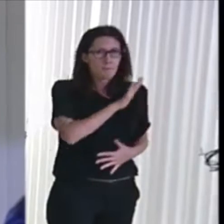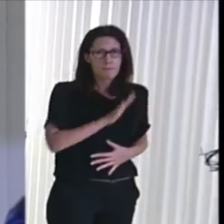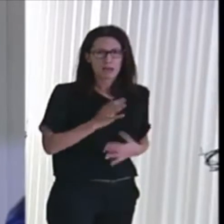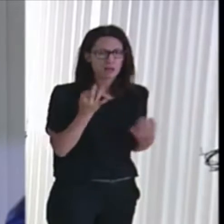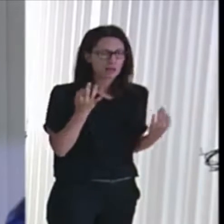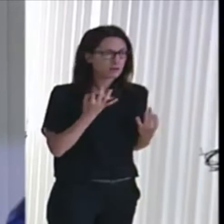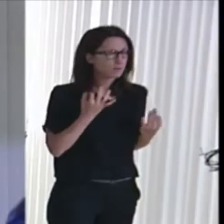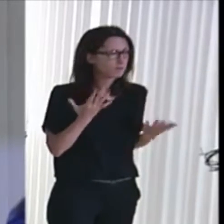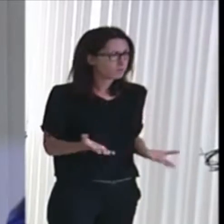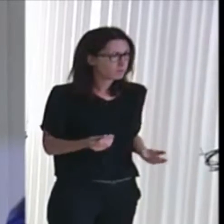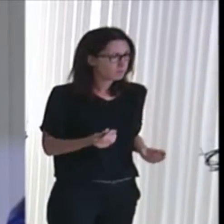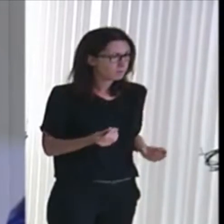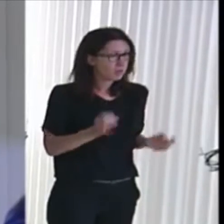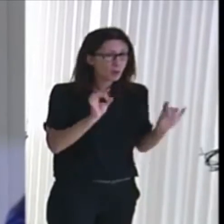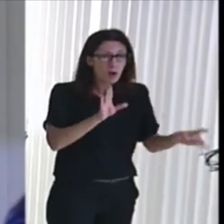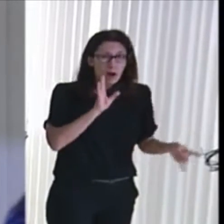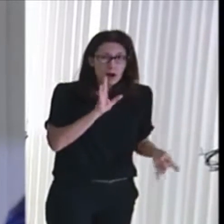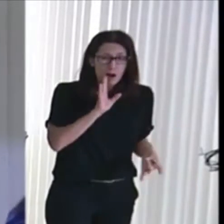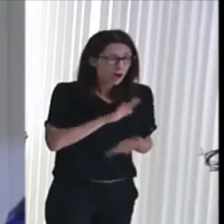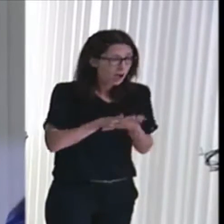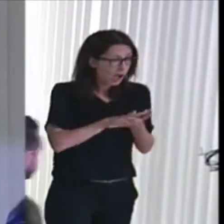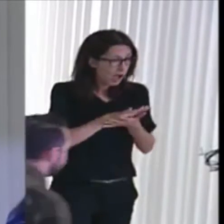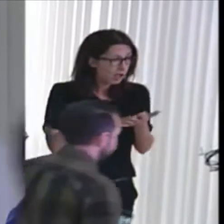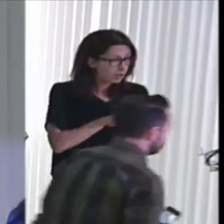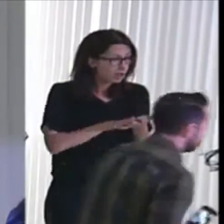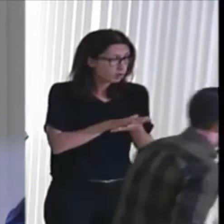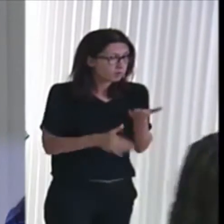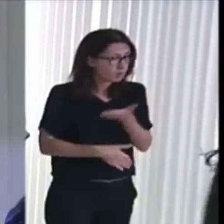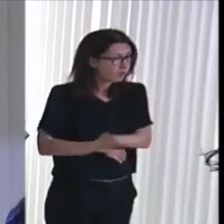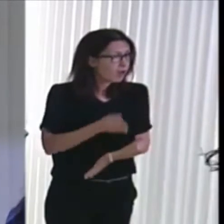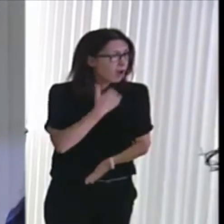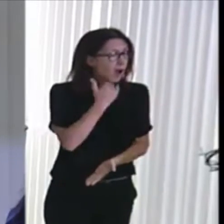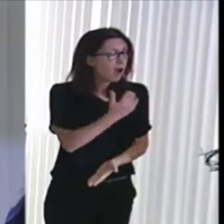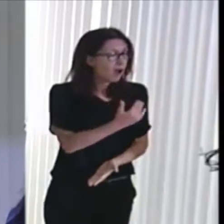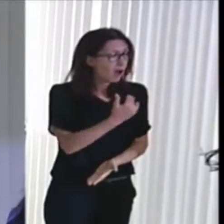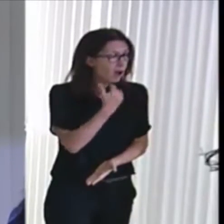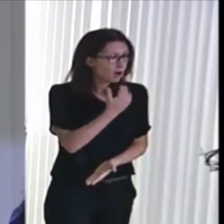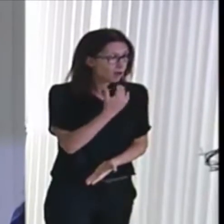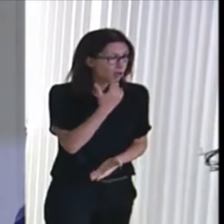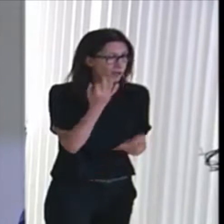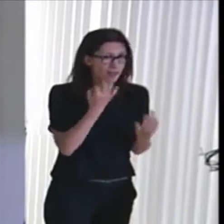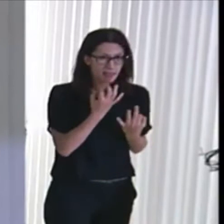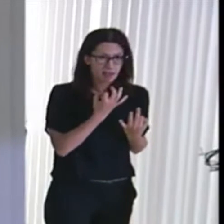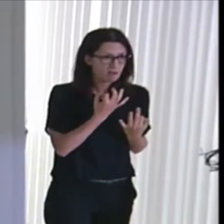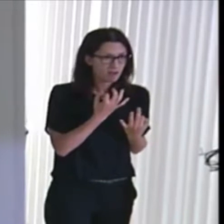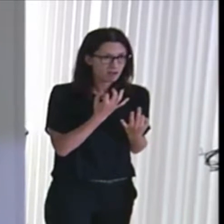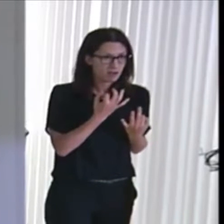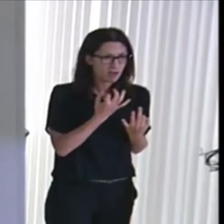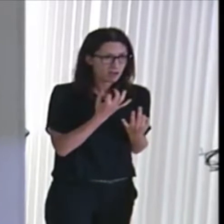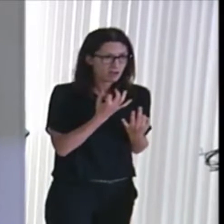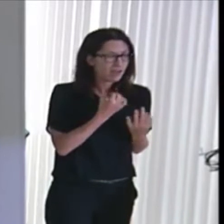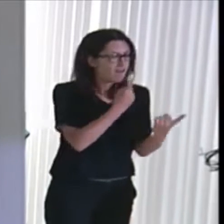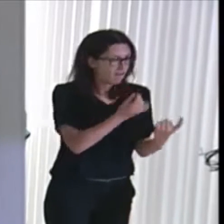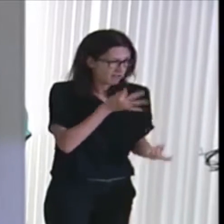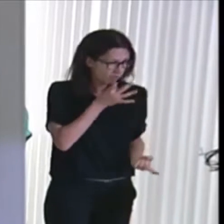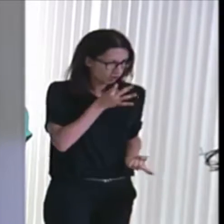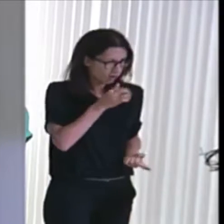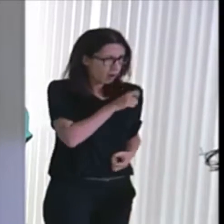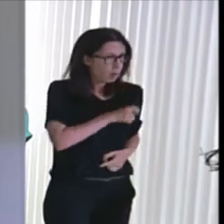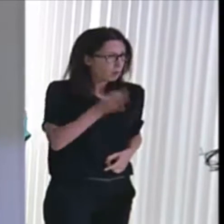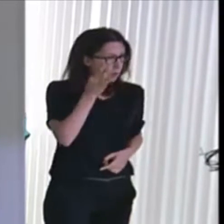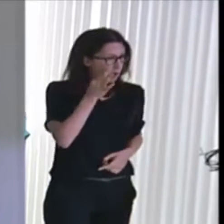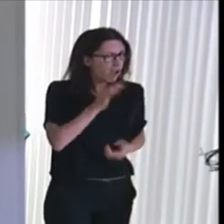una, como ha dicho Esther Escribano, es algo que tenemos que superar todavía, ¿no? Que las mujeres todavía